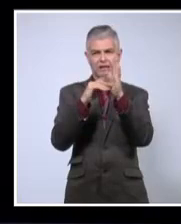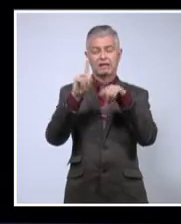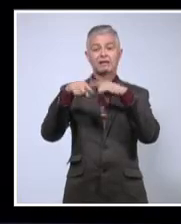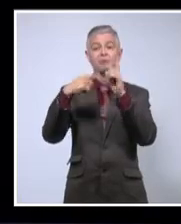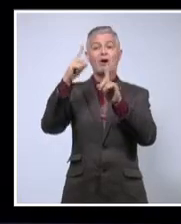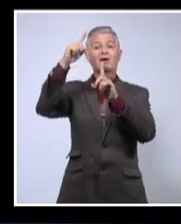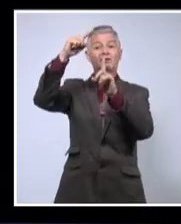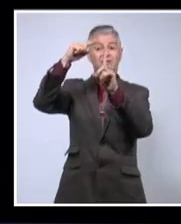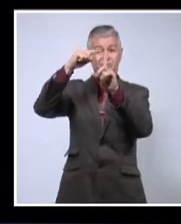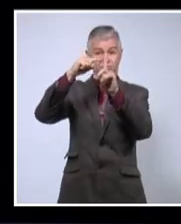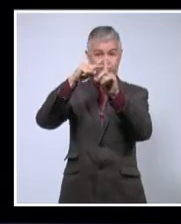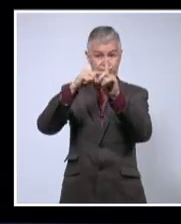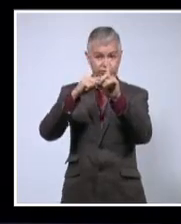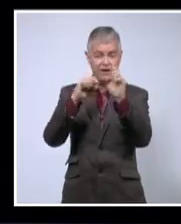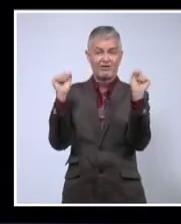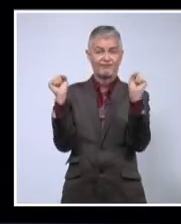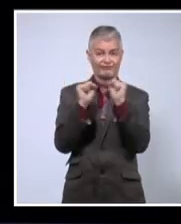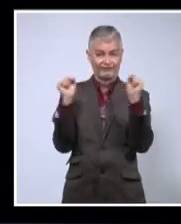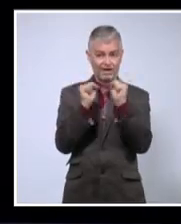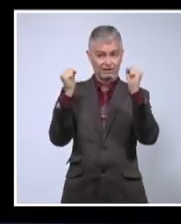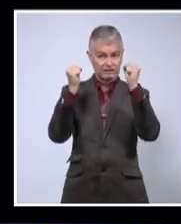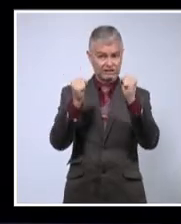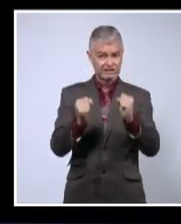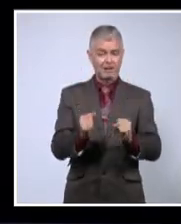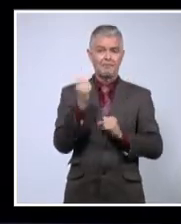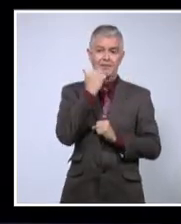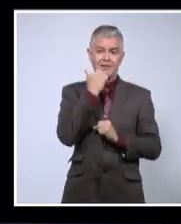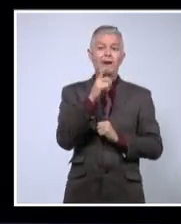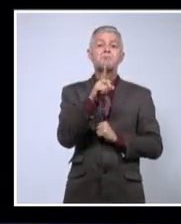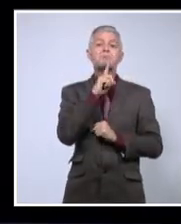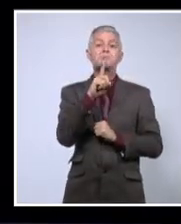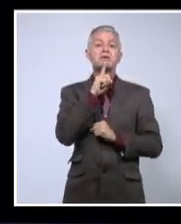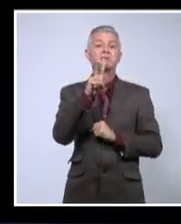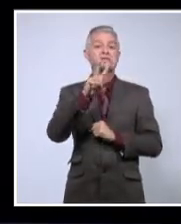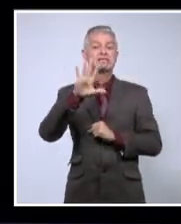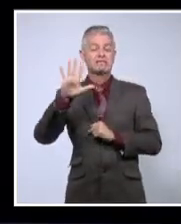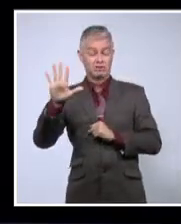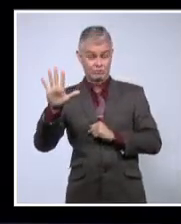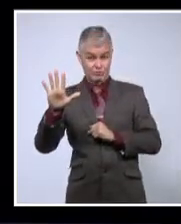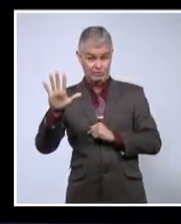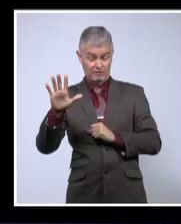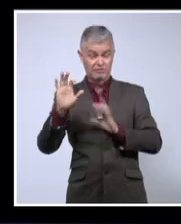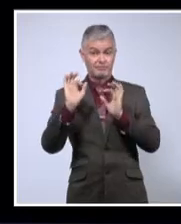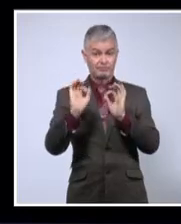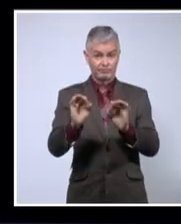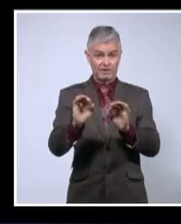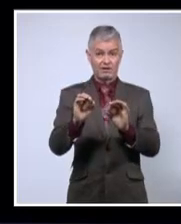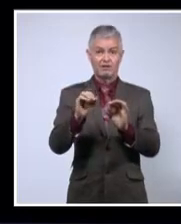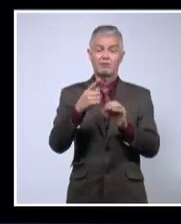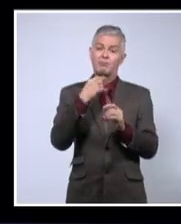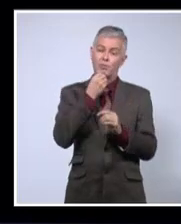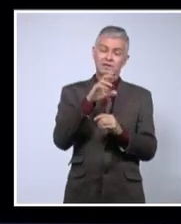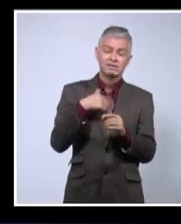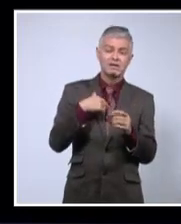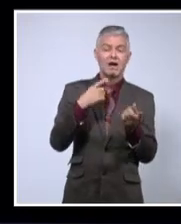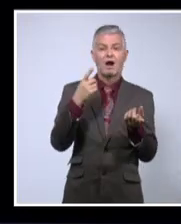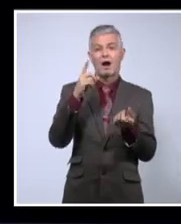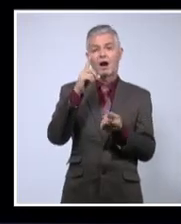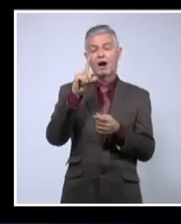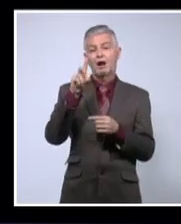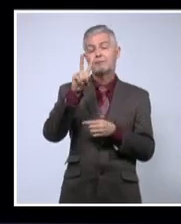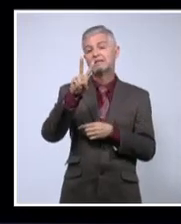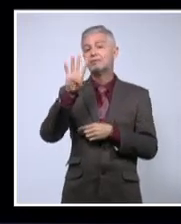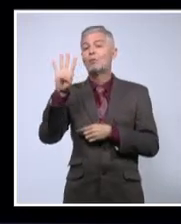descenso marcado de las temperaturas a partir del viernes 25, por lo que tendremos también una Navidad invernal. Observen